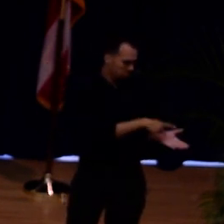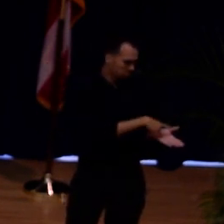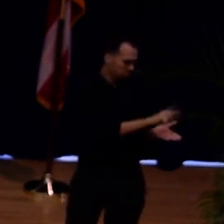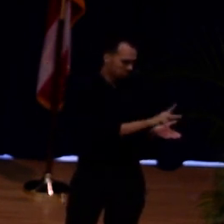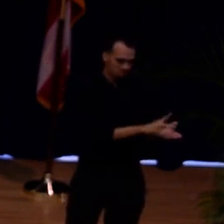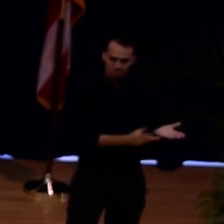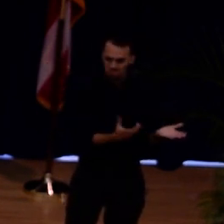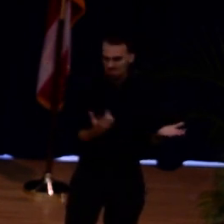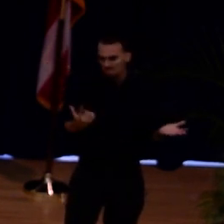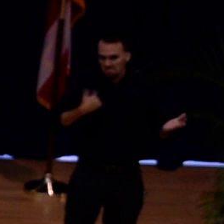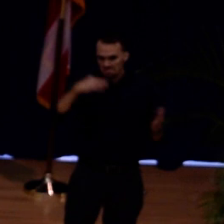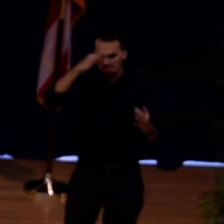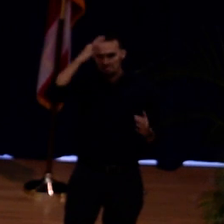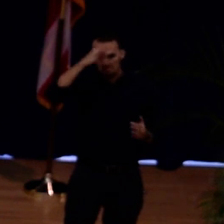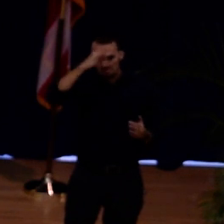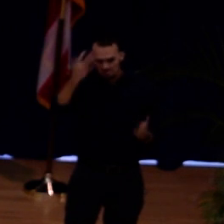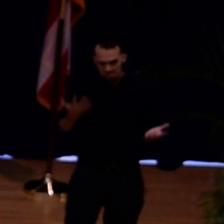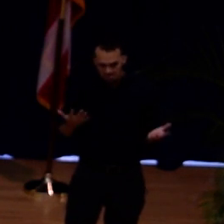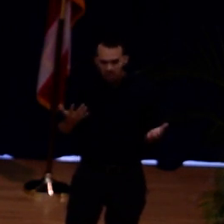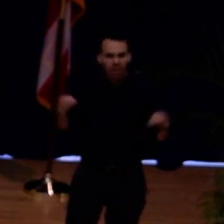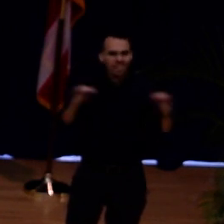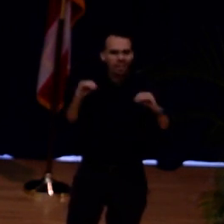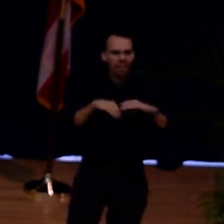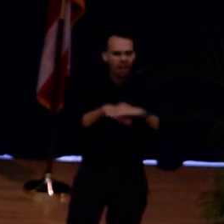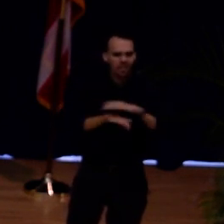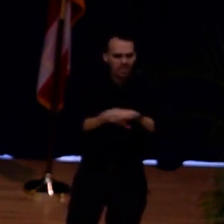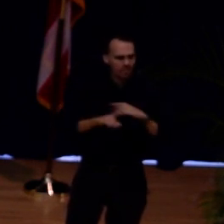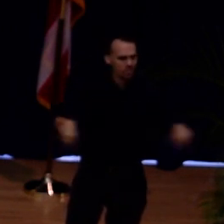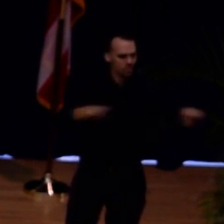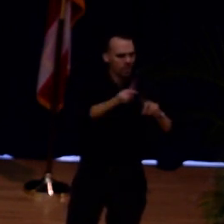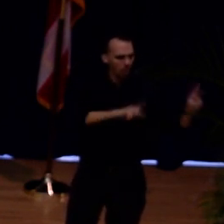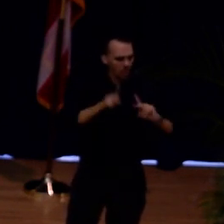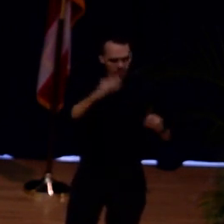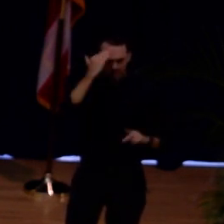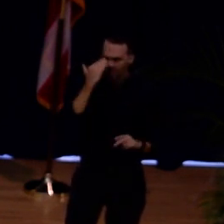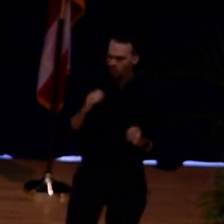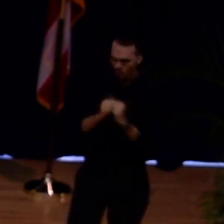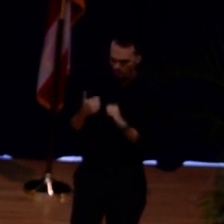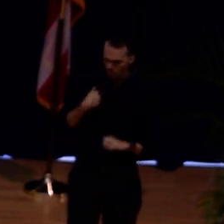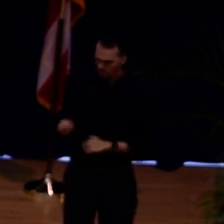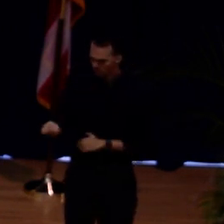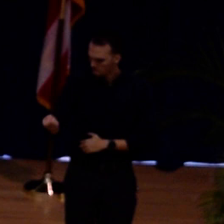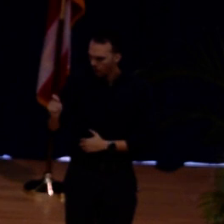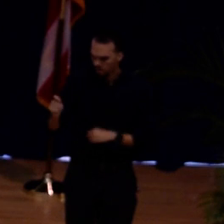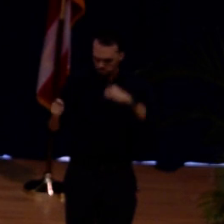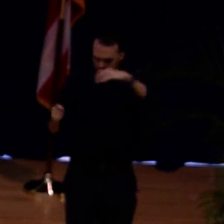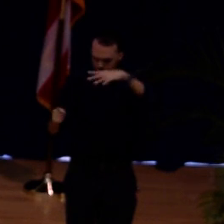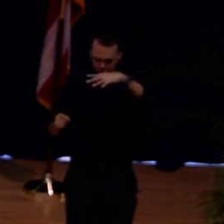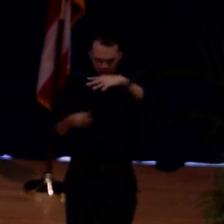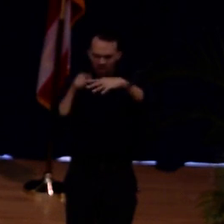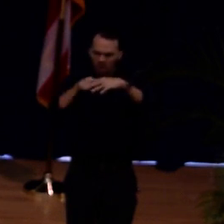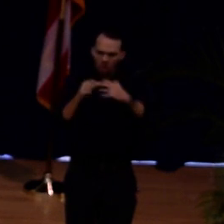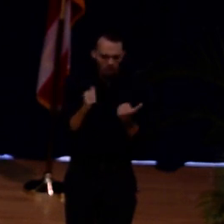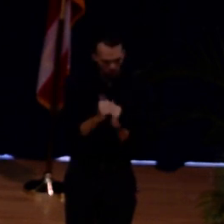una participación ciudadana, sino un acceso a la ciudadanía a entender sus recursos y a poder tomar las decisiones que quieran